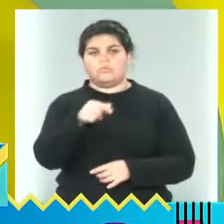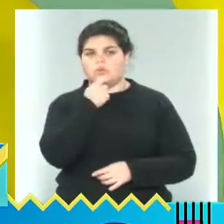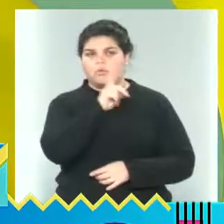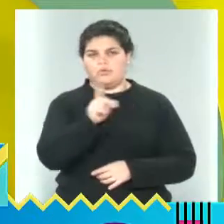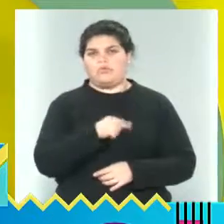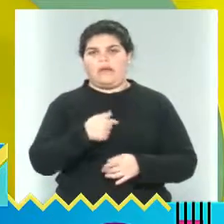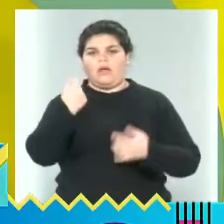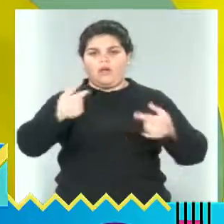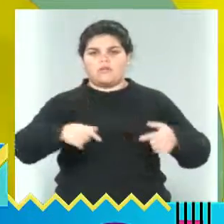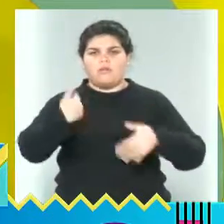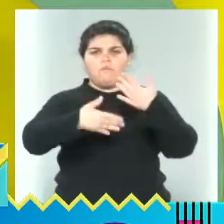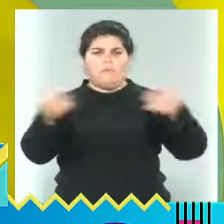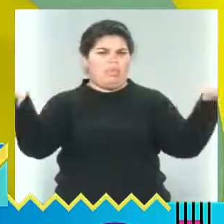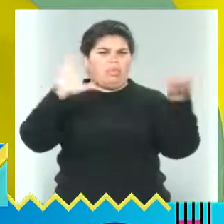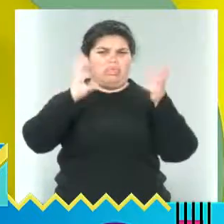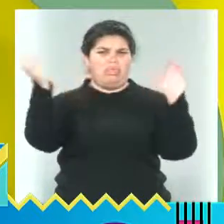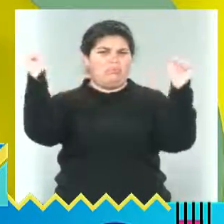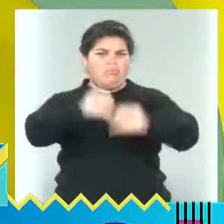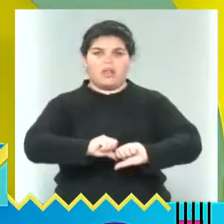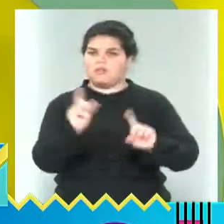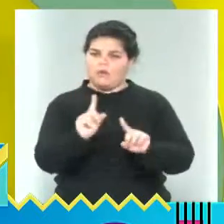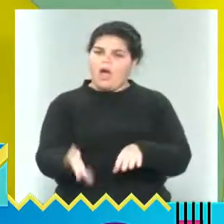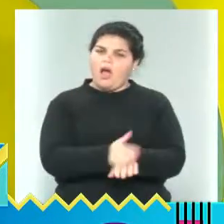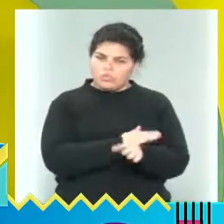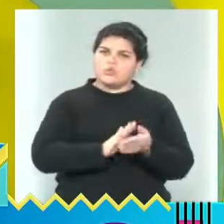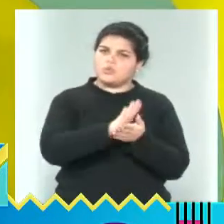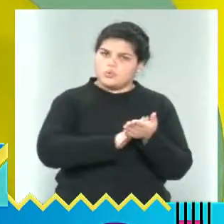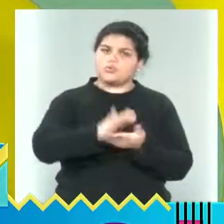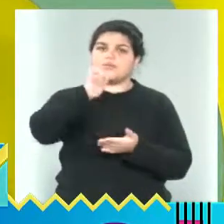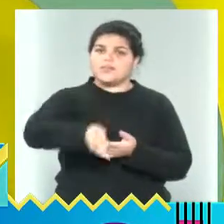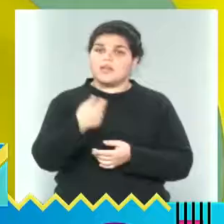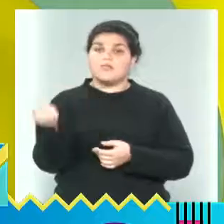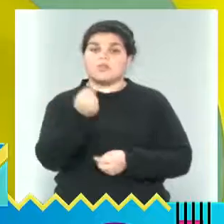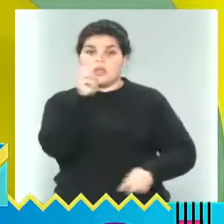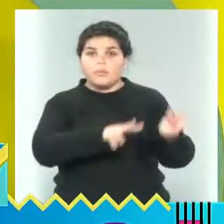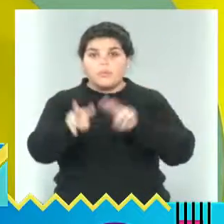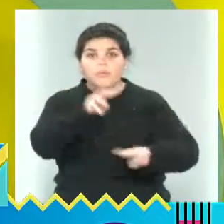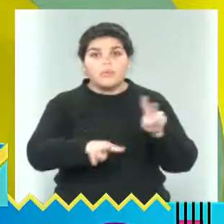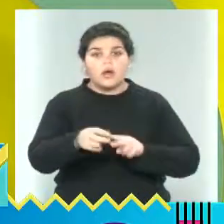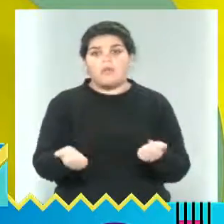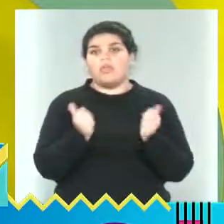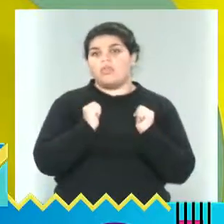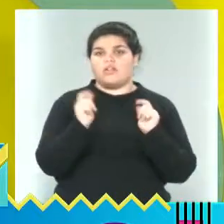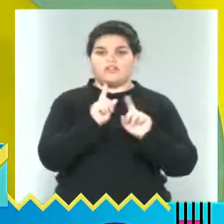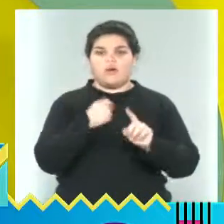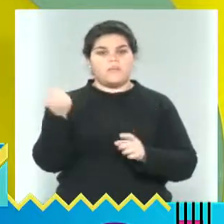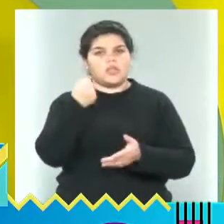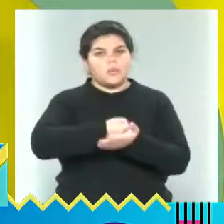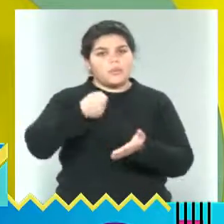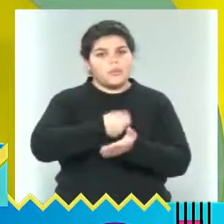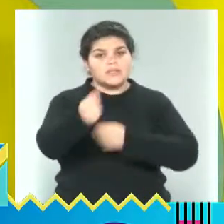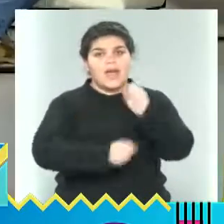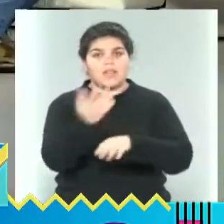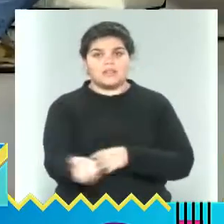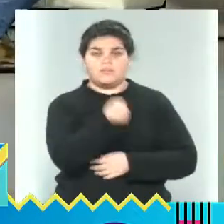catastrofísticas. Hay soluciones, hay que buscarlas, pero no hay que dormirse en los laureles, hay que trabajar para alcanzarlas. Bien, vamos a ir